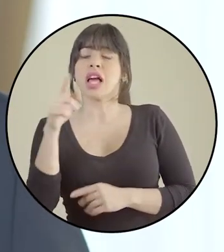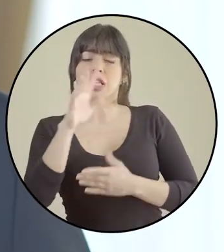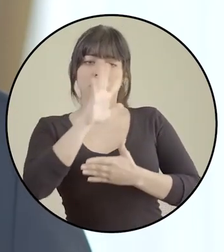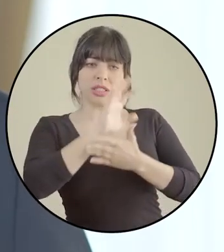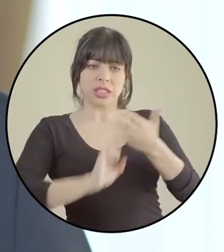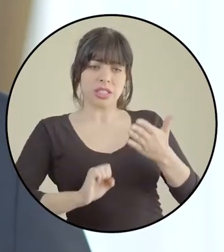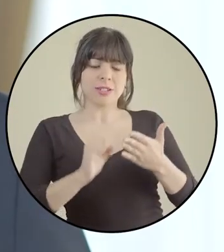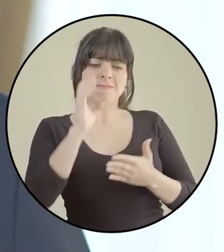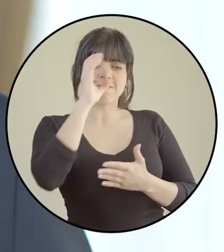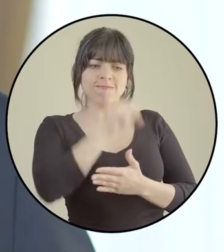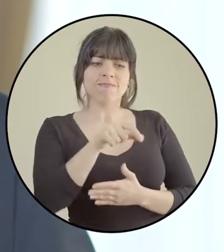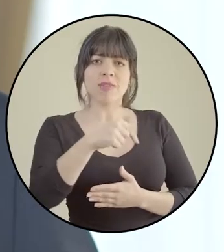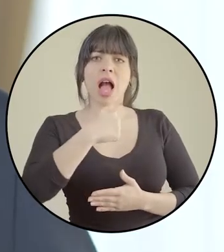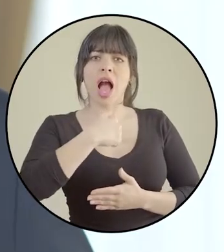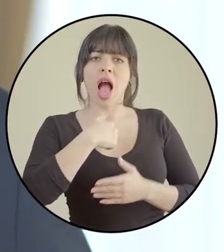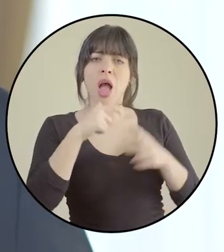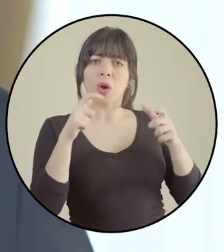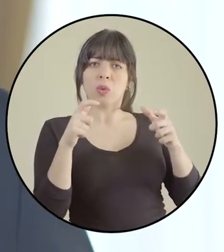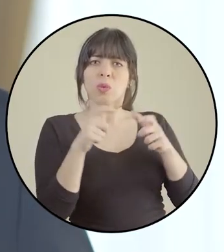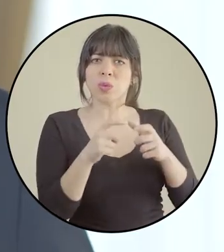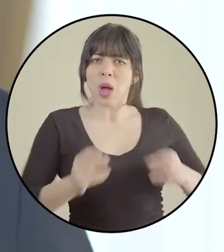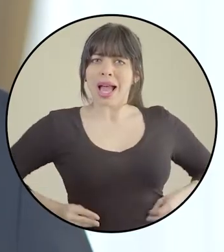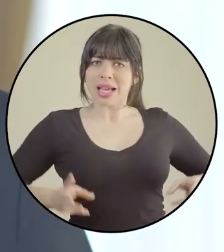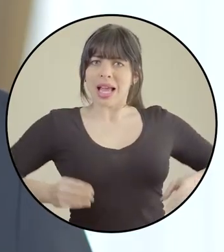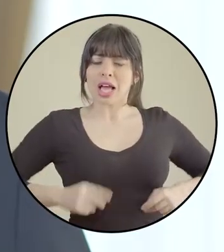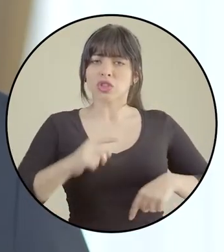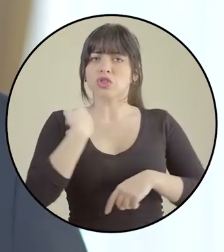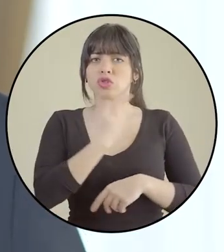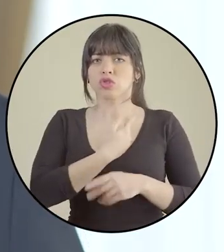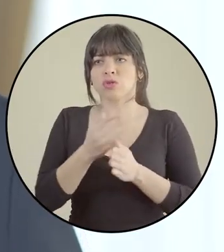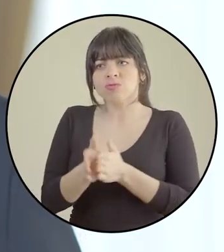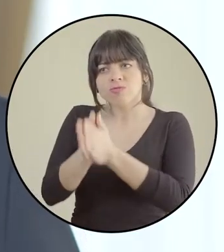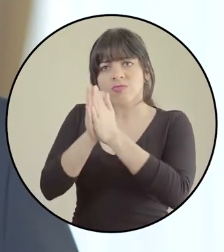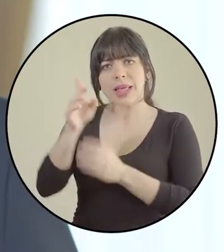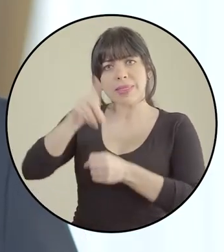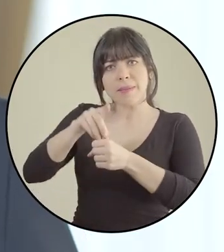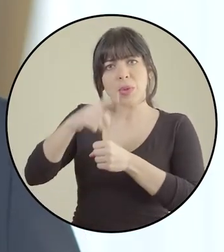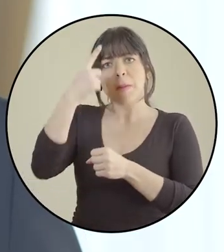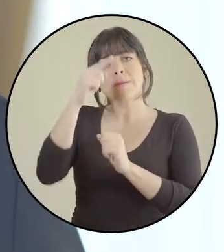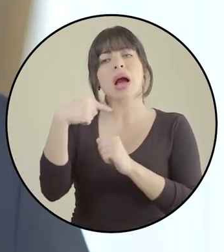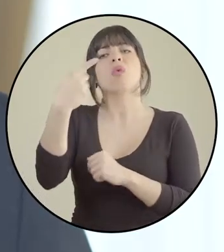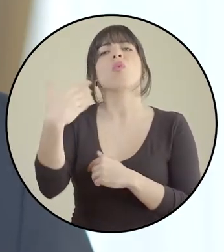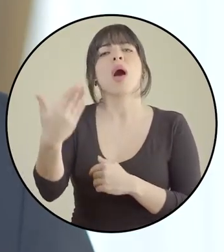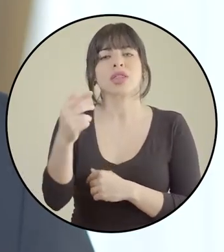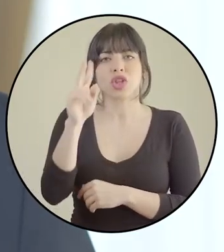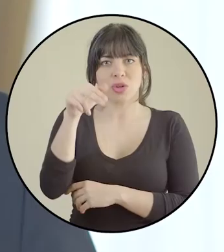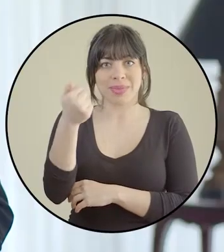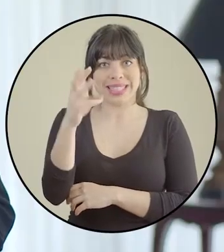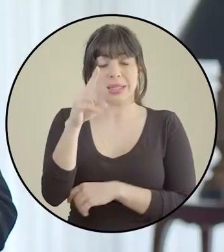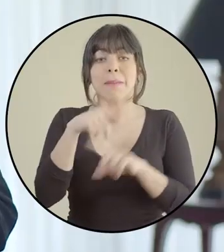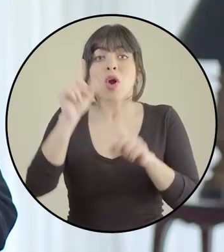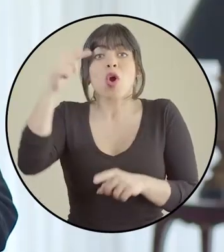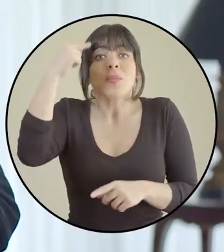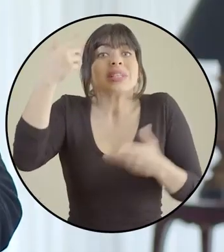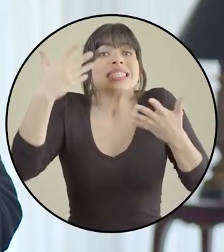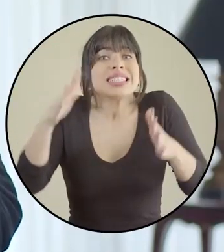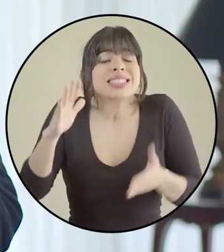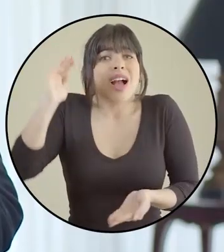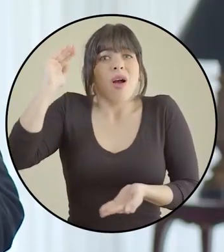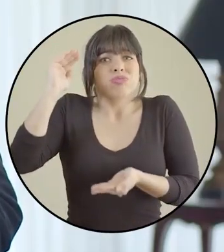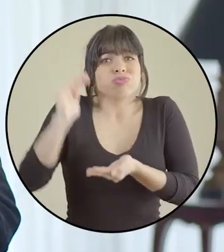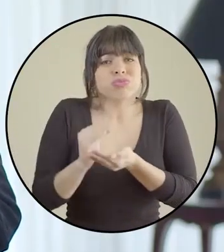inflación, incluso hay una reducción en el gasto que estamos solicitando a los diputados y diputadas para el 2016. Pero el Gobierno